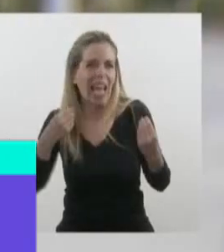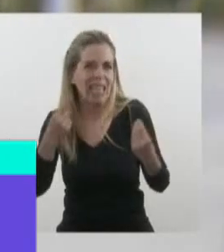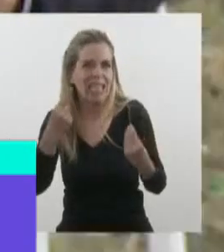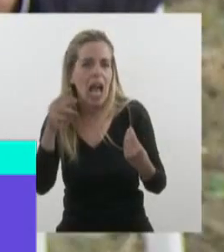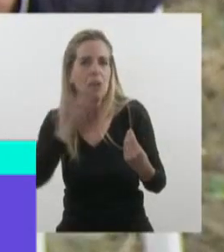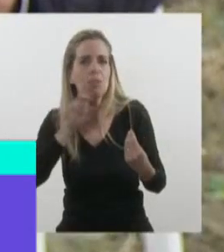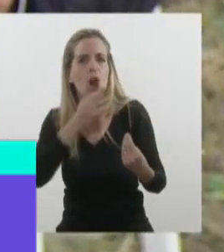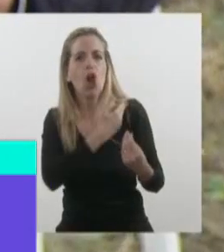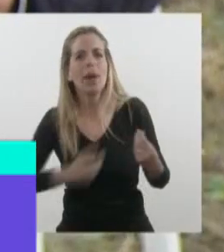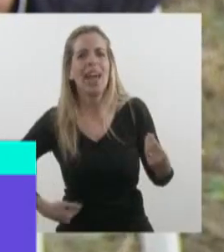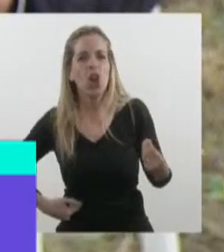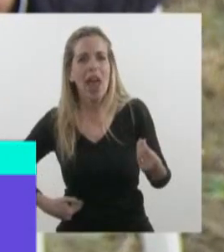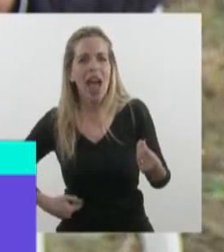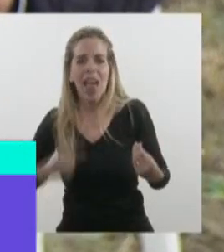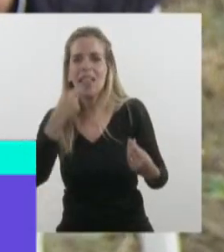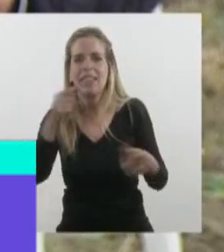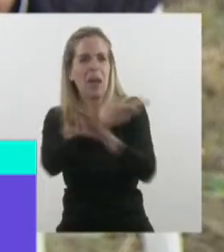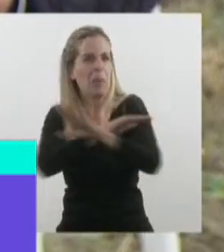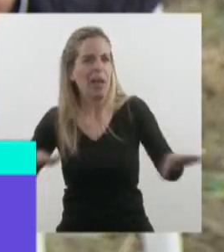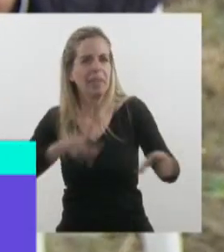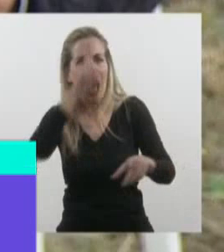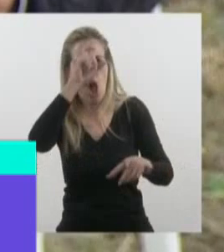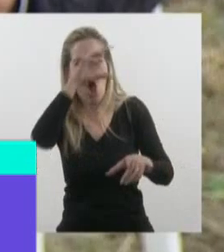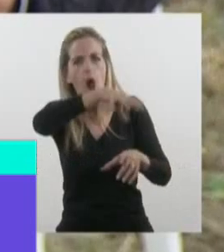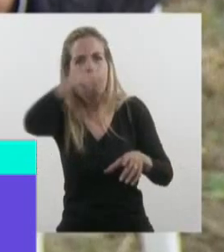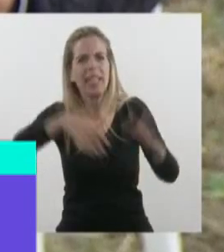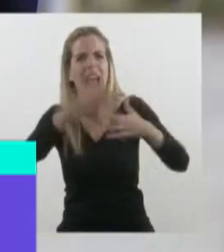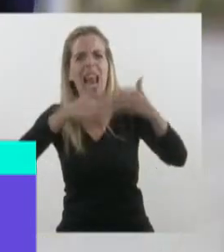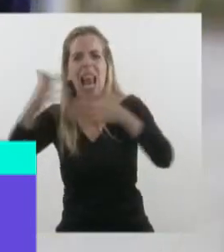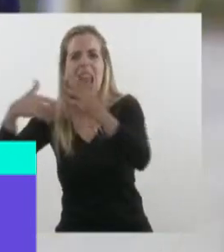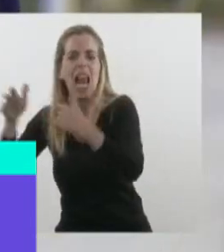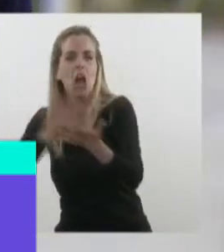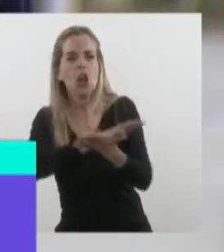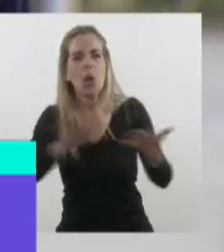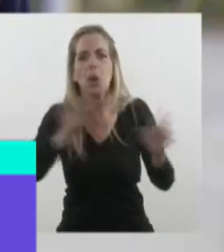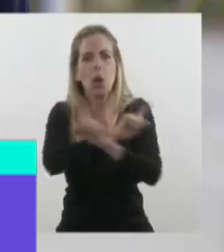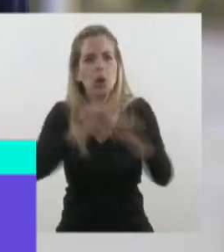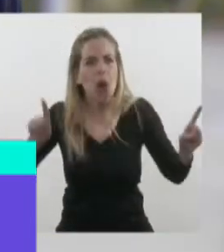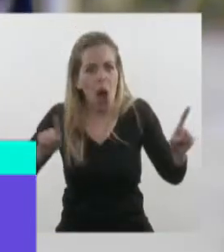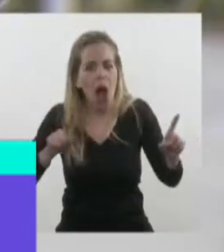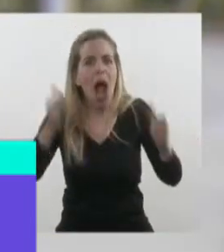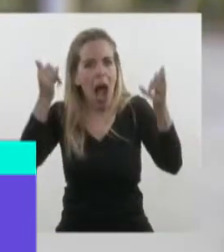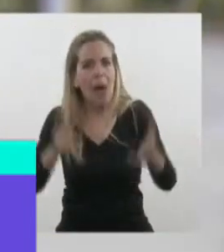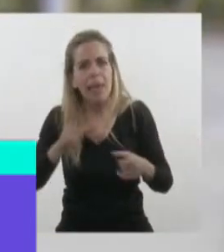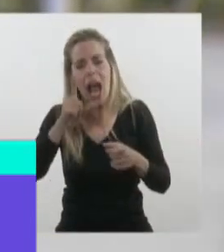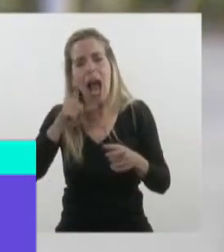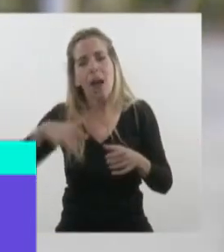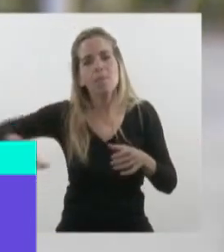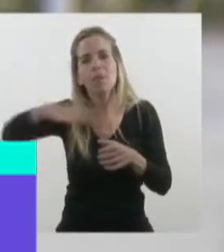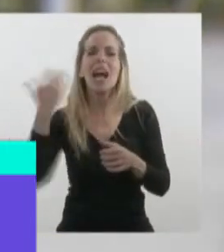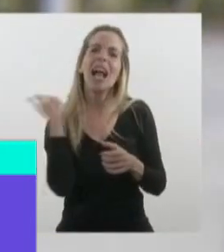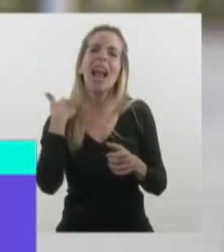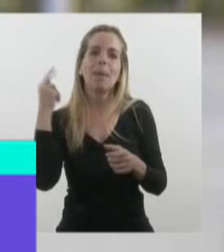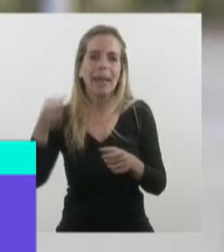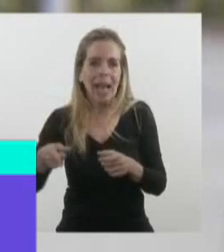hospitales. Y dejó en La Matanza 2 hospitales inmensos sin inaugurar. Acá lo veo a